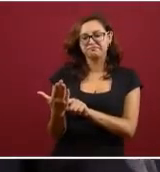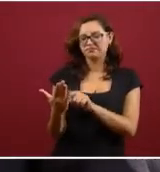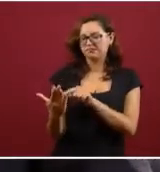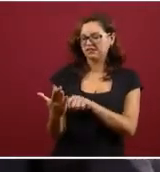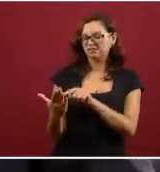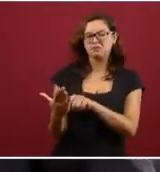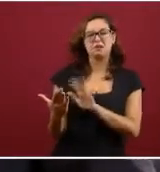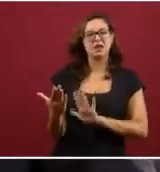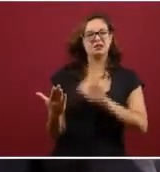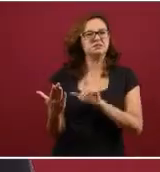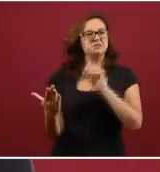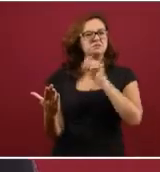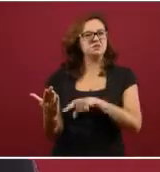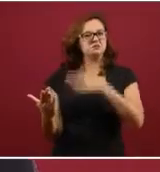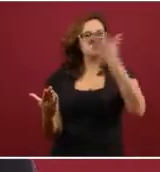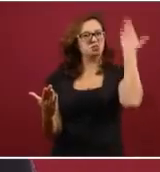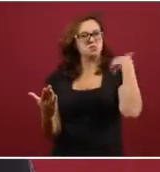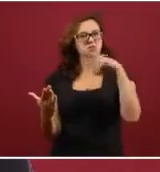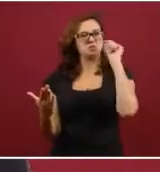continuismo.